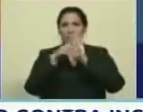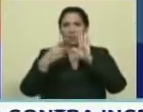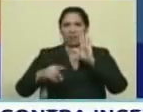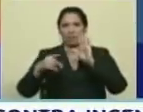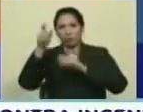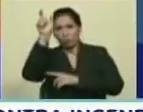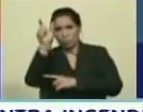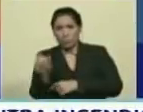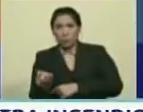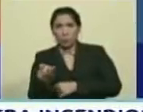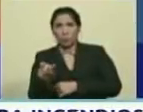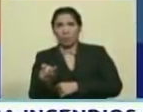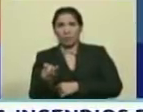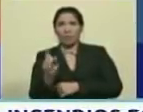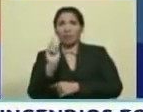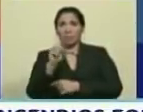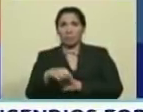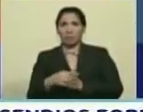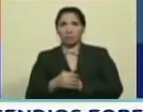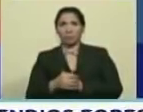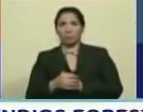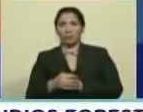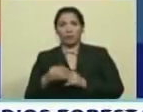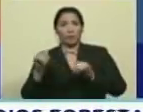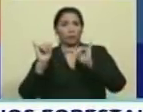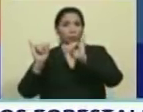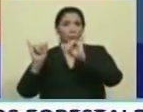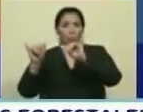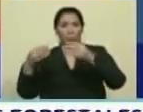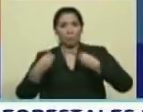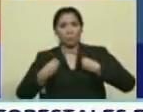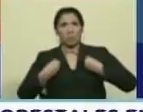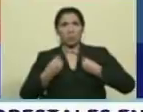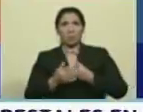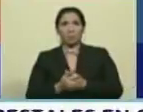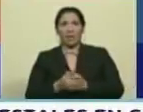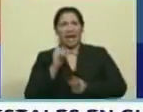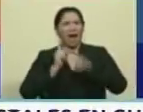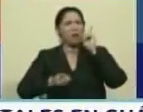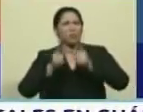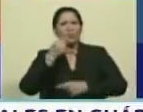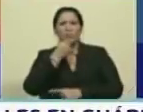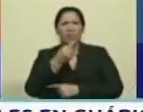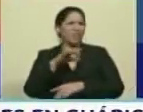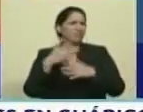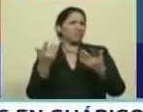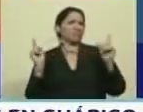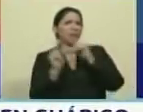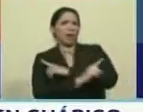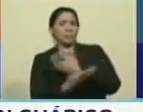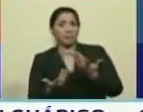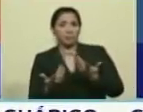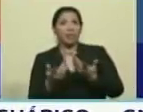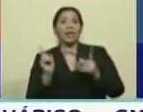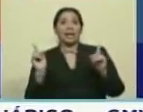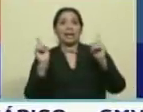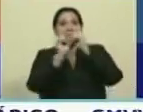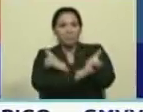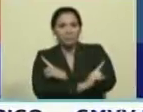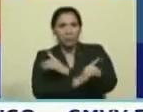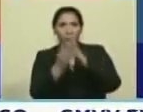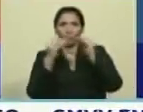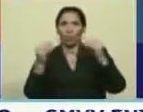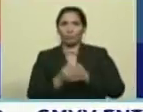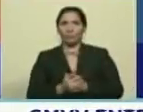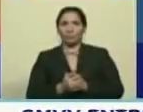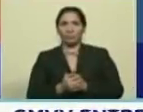humano, sino incluso su propia supervivencia". Algunos dirán: ¿qué ha cambiado? Cambió lo que cambiamos, y no